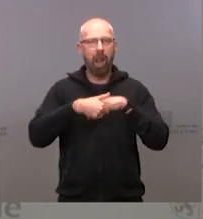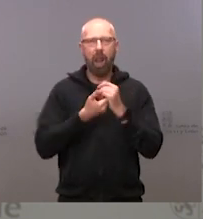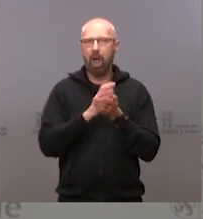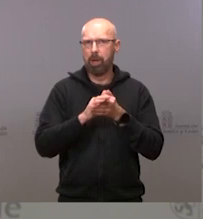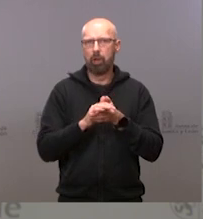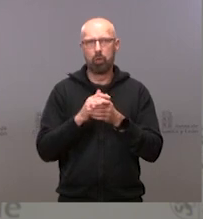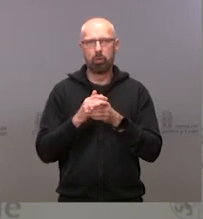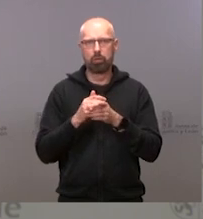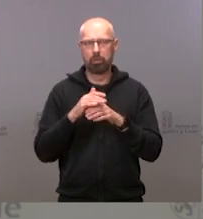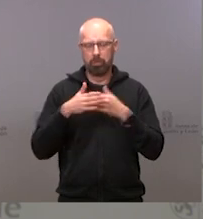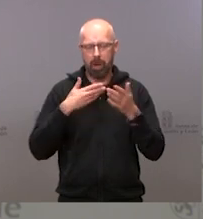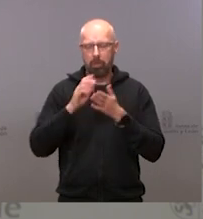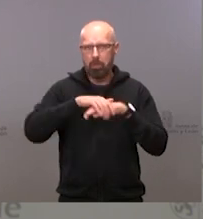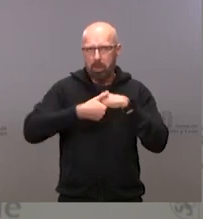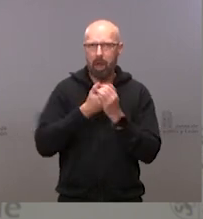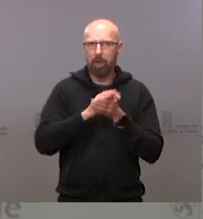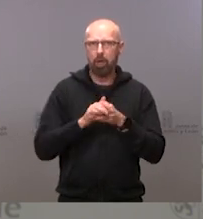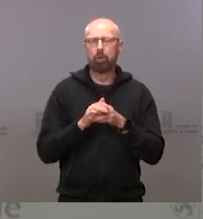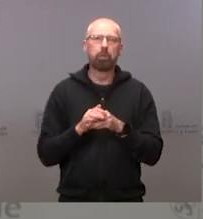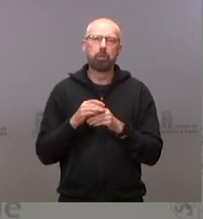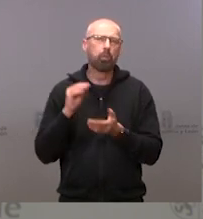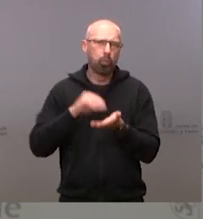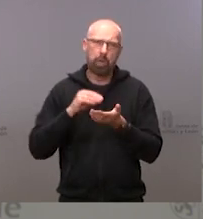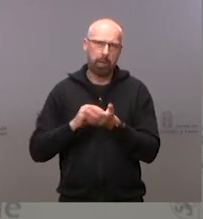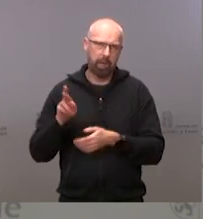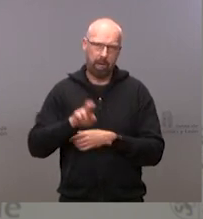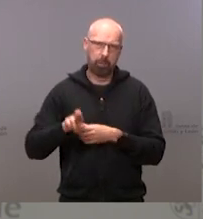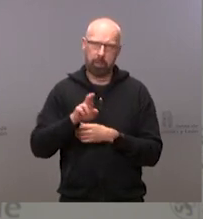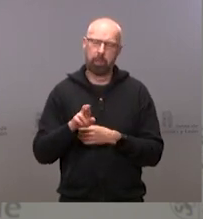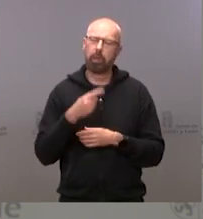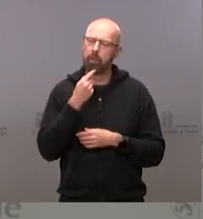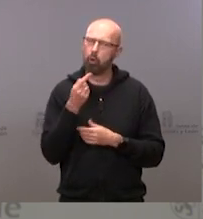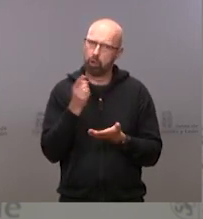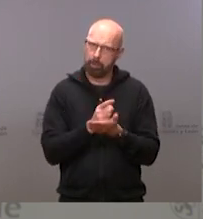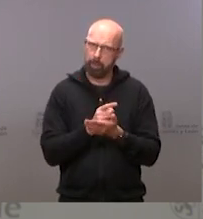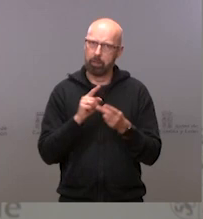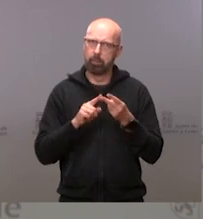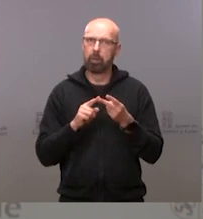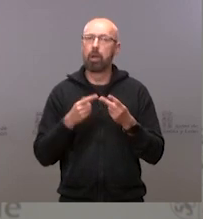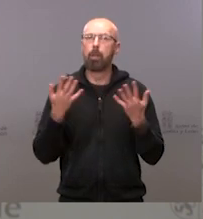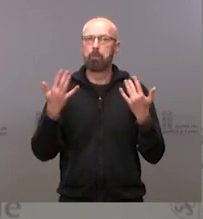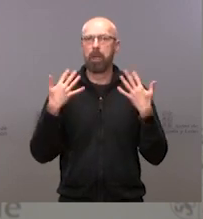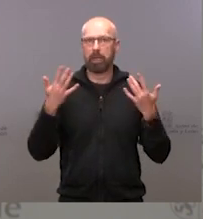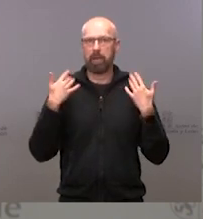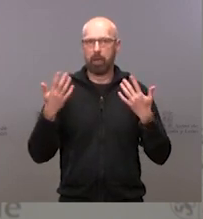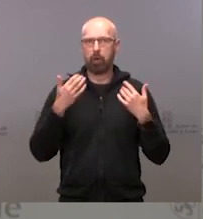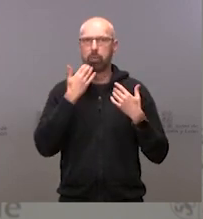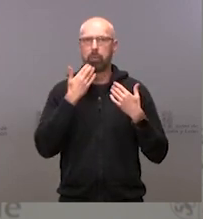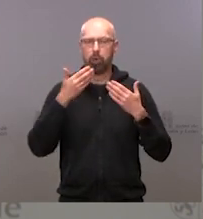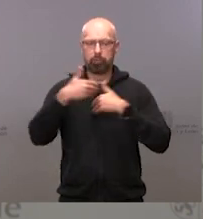sé que lo hemos escuchado en muchas ocasiones pero vuelvo a reiterar la ventilación en los lugares